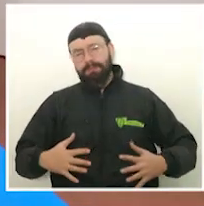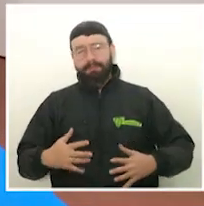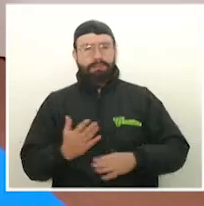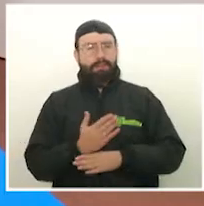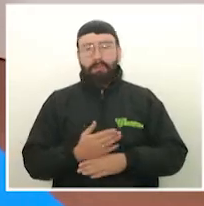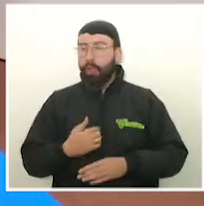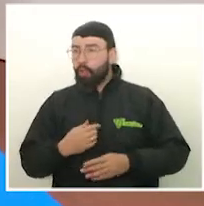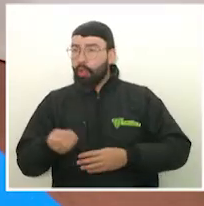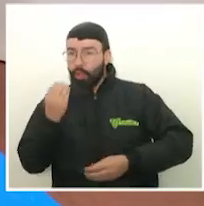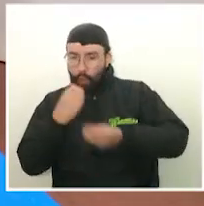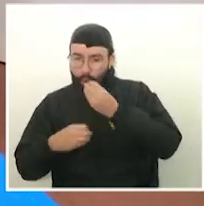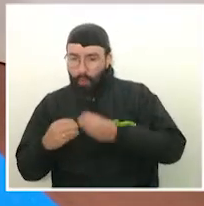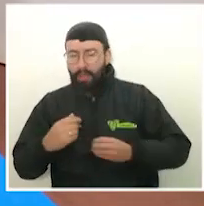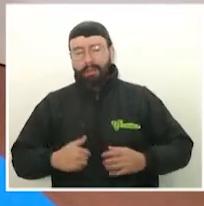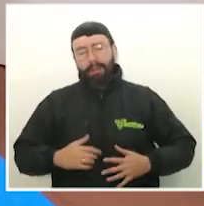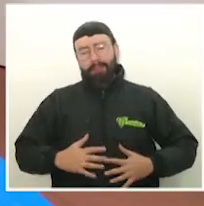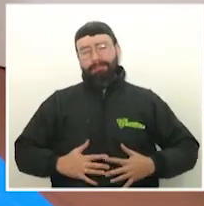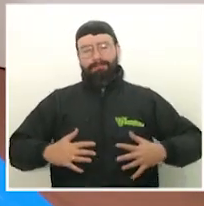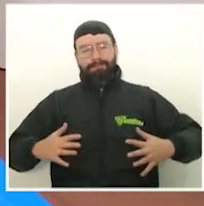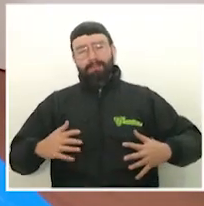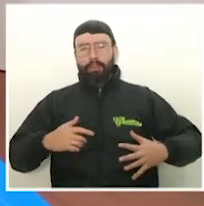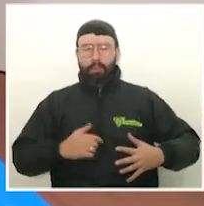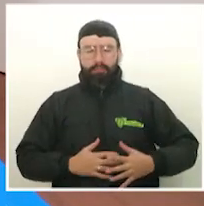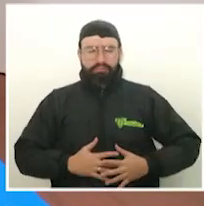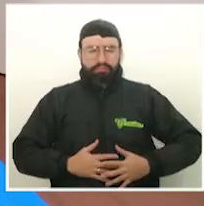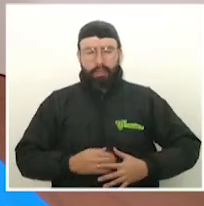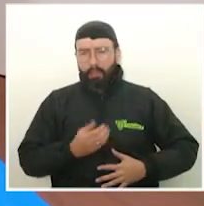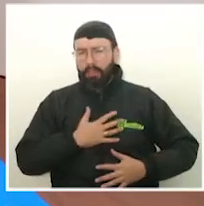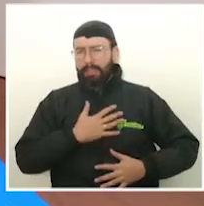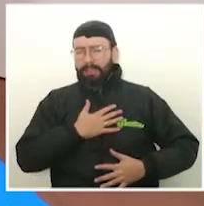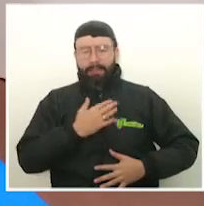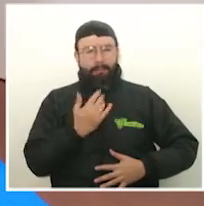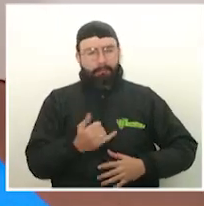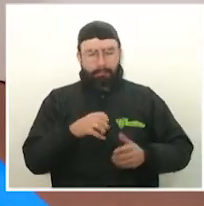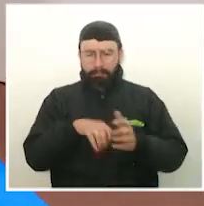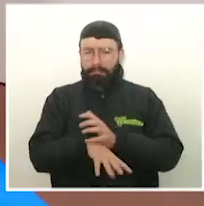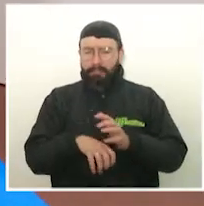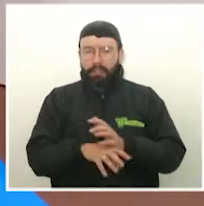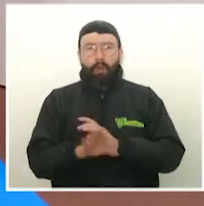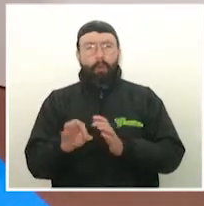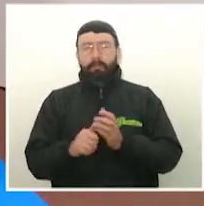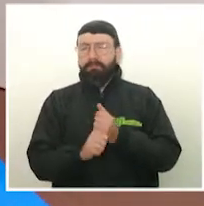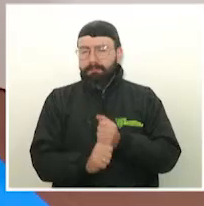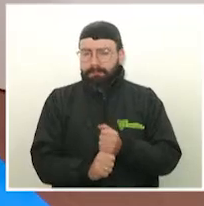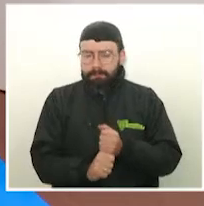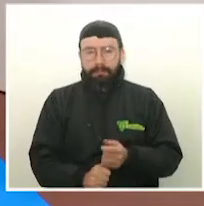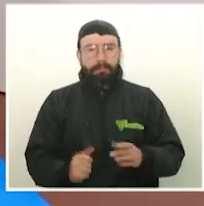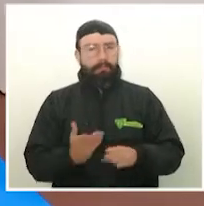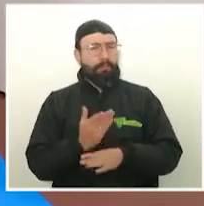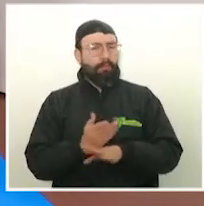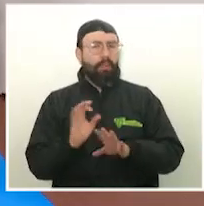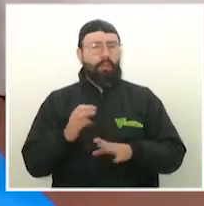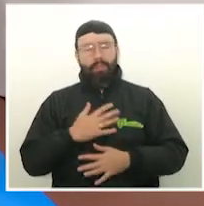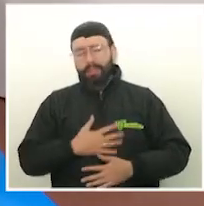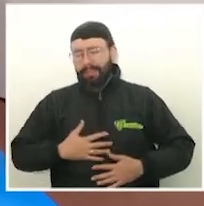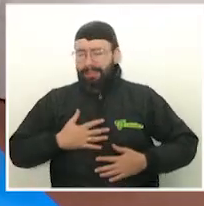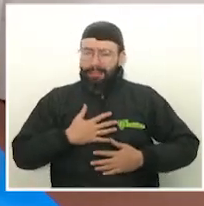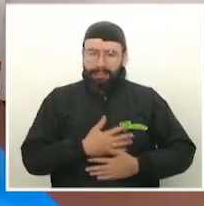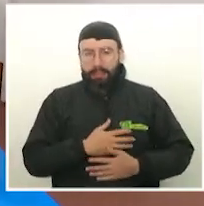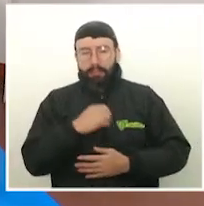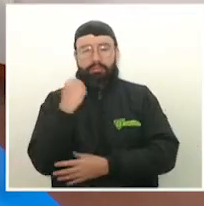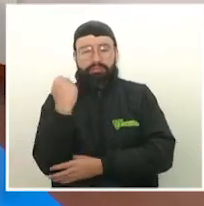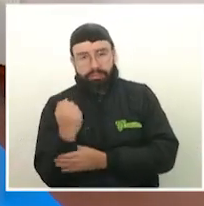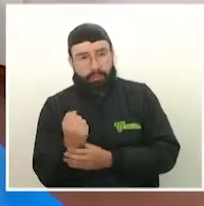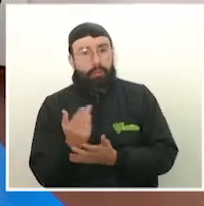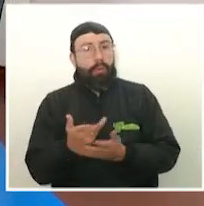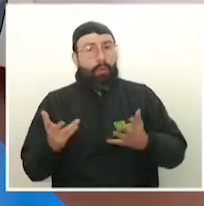mal los alimentos, me hincho, me distiendo, me dan gases, estoy eructando, me broto con los alimentos, me da indisposición y demás. Es decir,